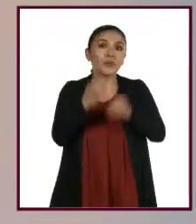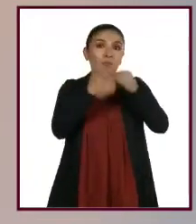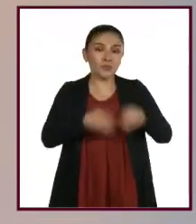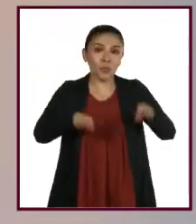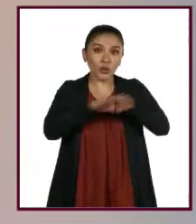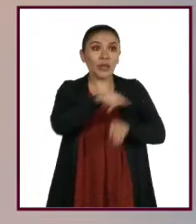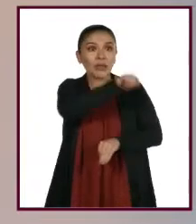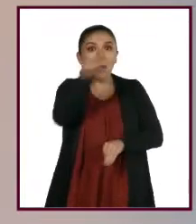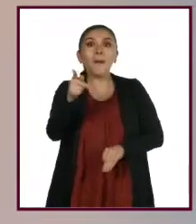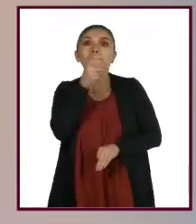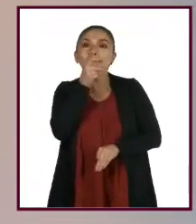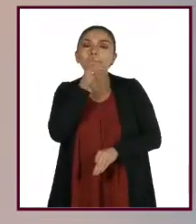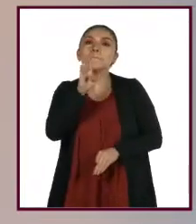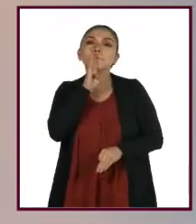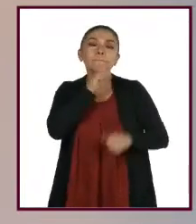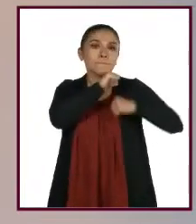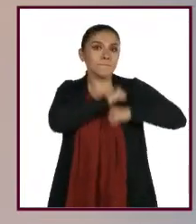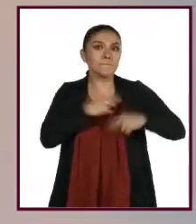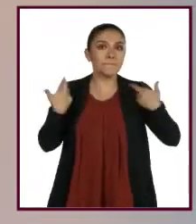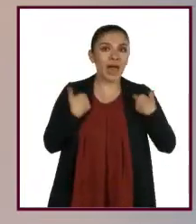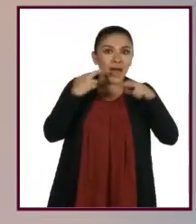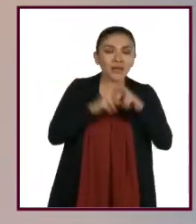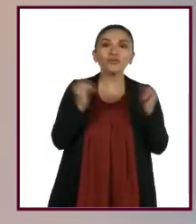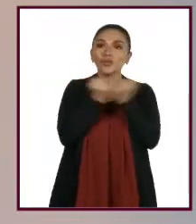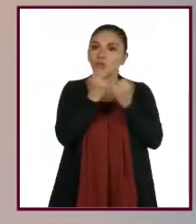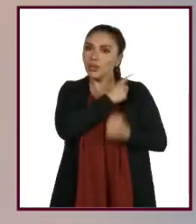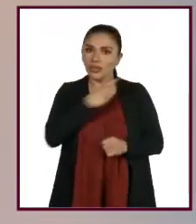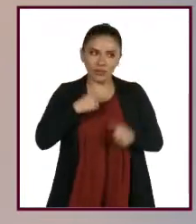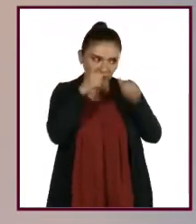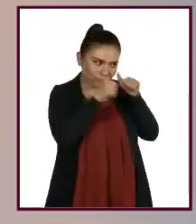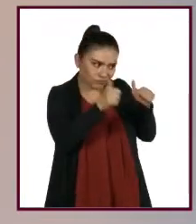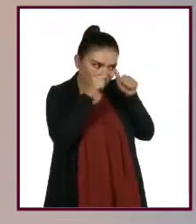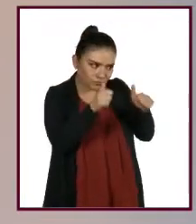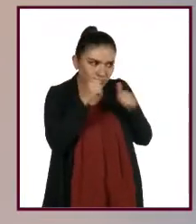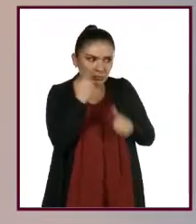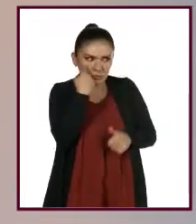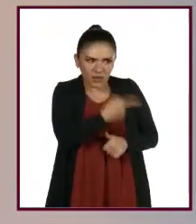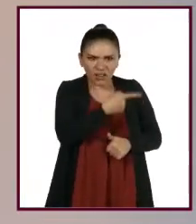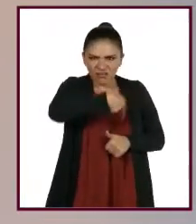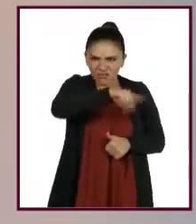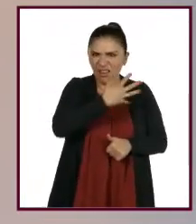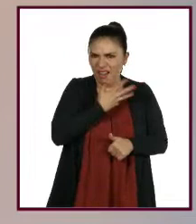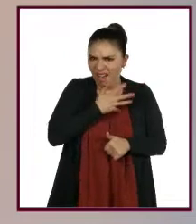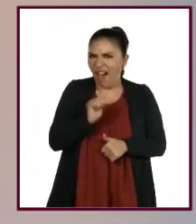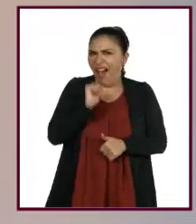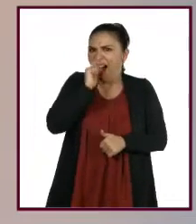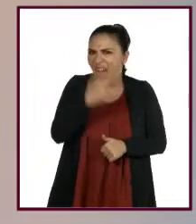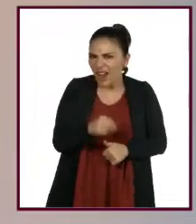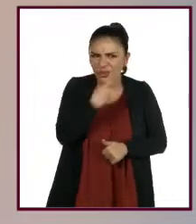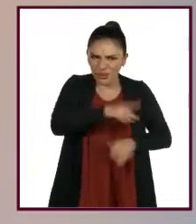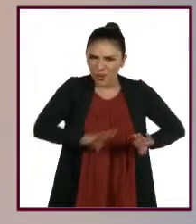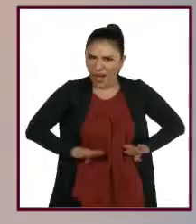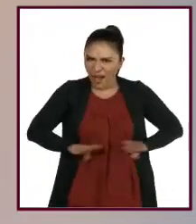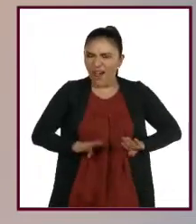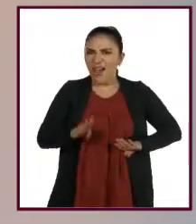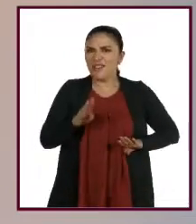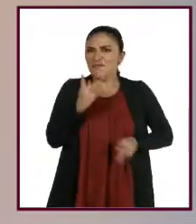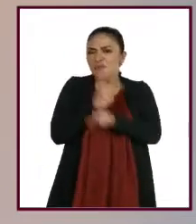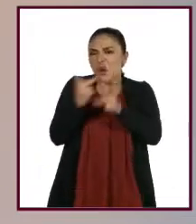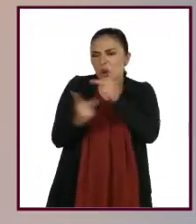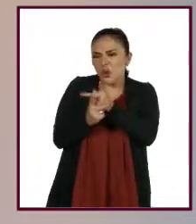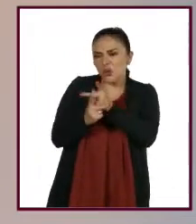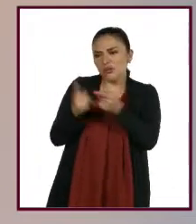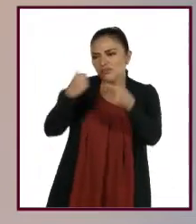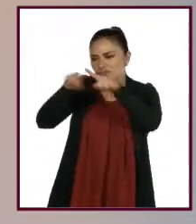tanto padres de familia como docentes estemos muy al pendiente de cuáles pudieran llegar a ser ese tipo de productos que nos pudieran